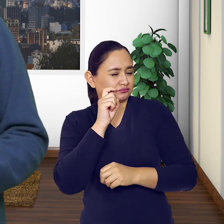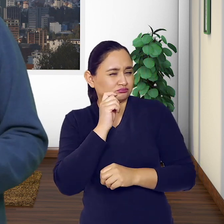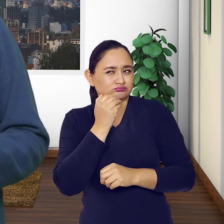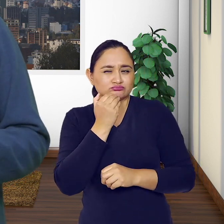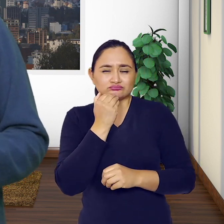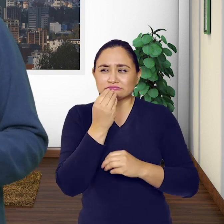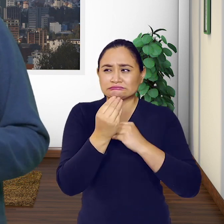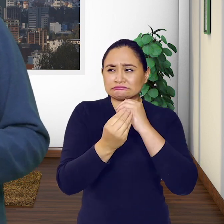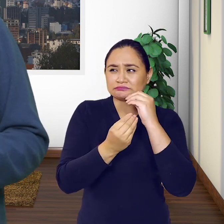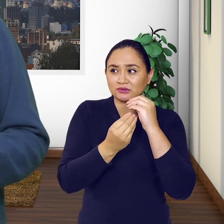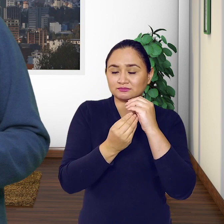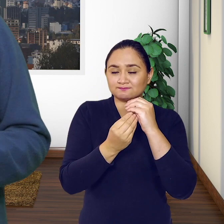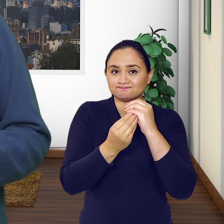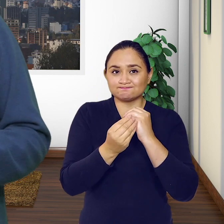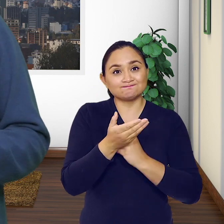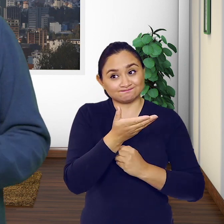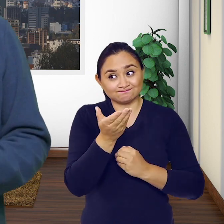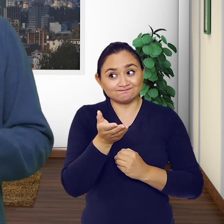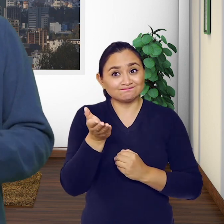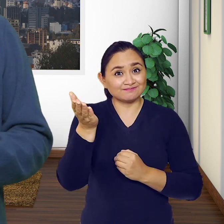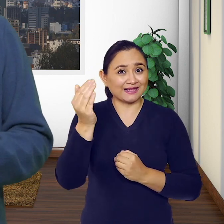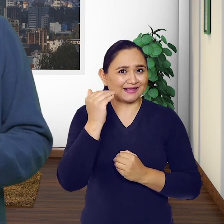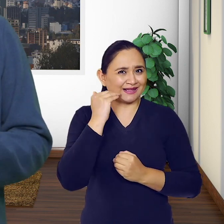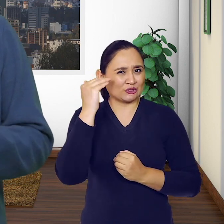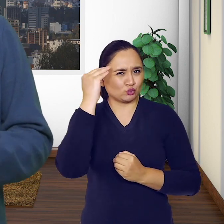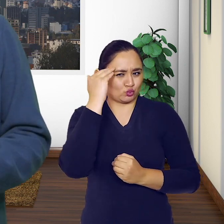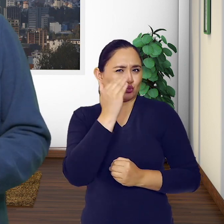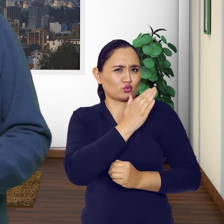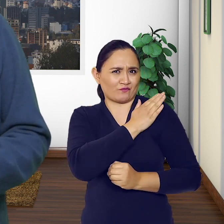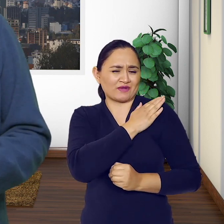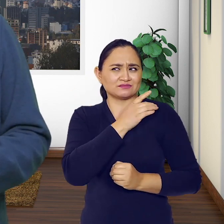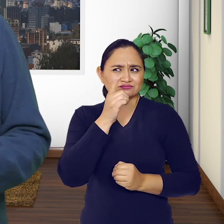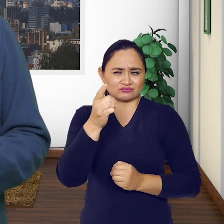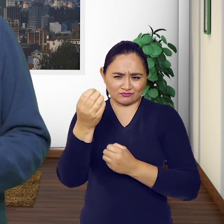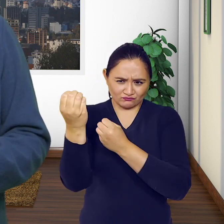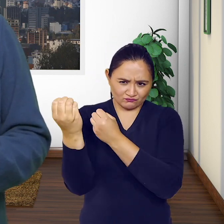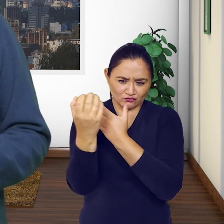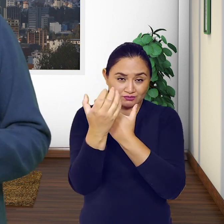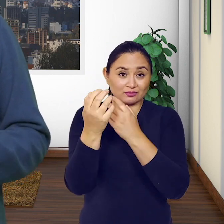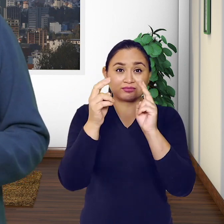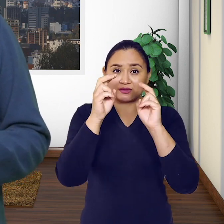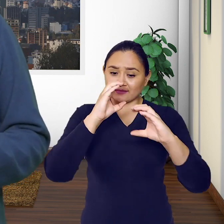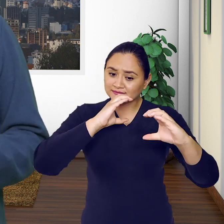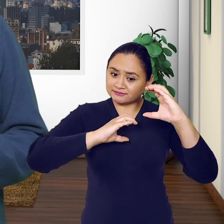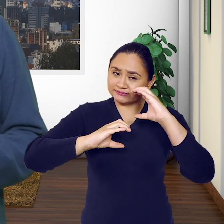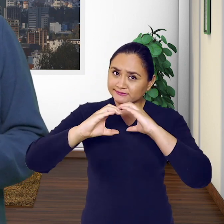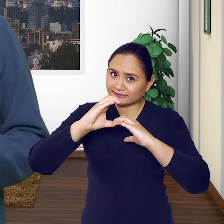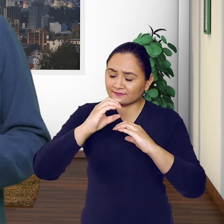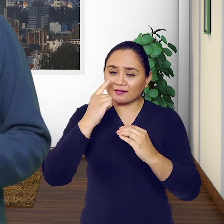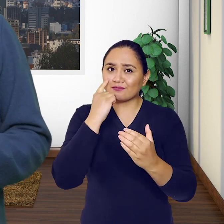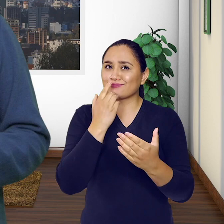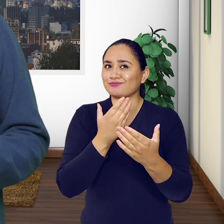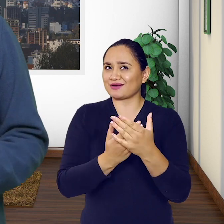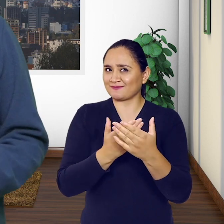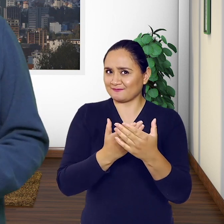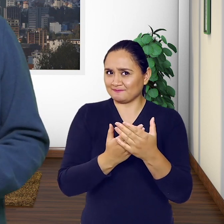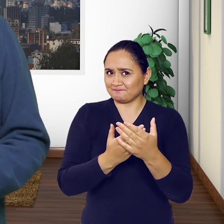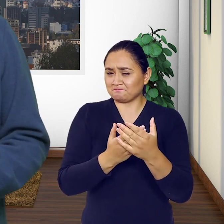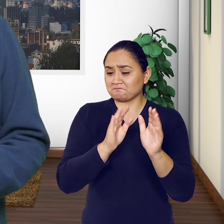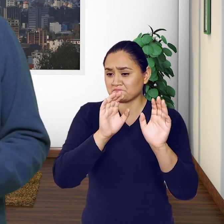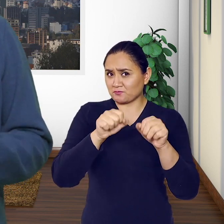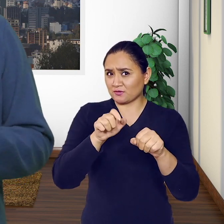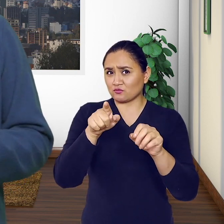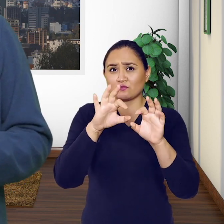una persona adulta de confianza, que pueda orientarte y brindarte información científica, basada en evidencia. Puede ser alguien